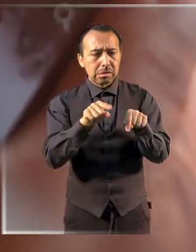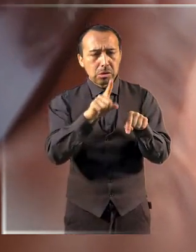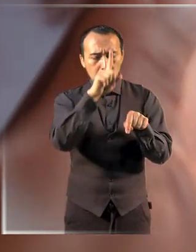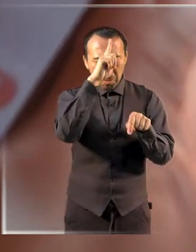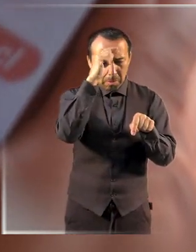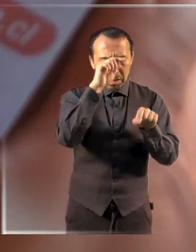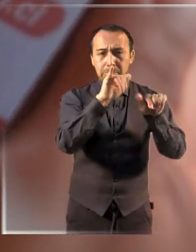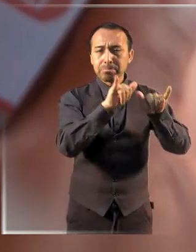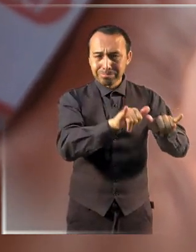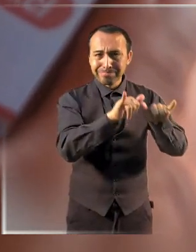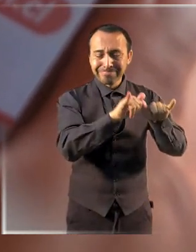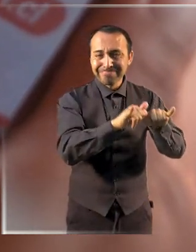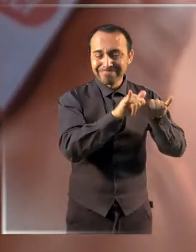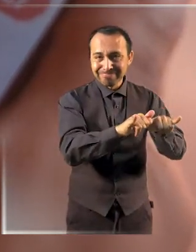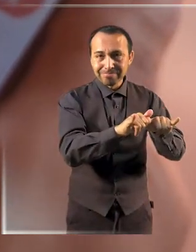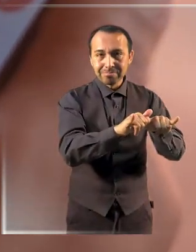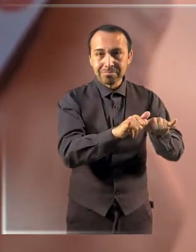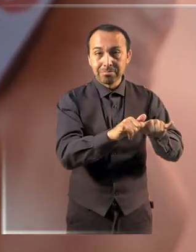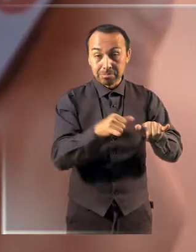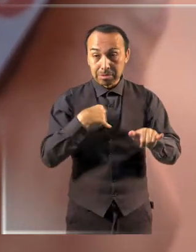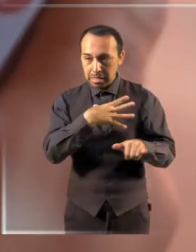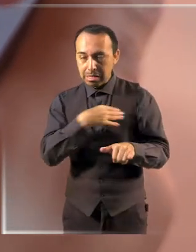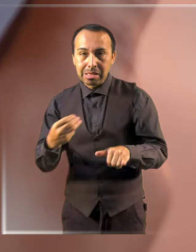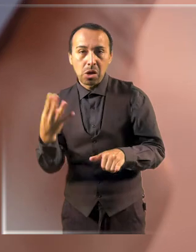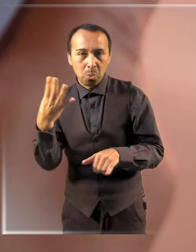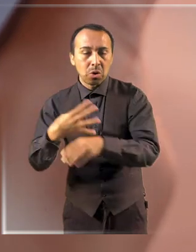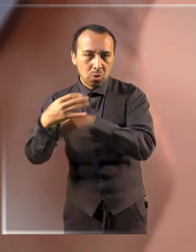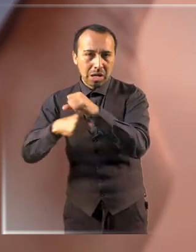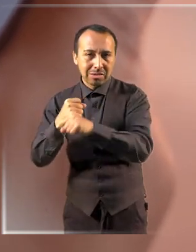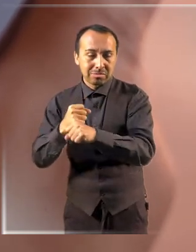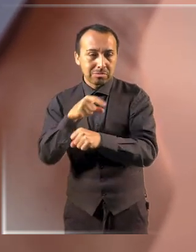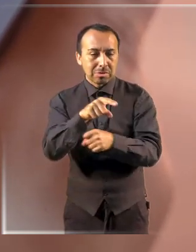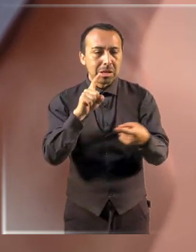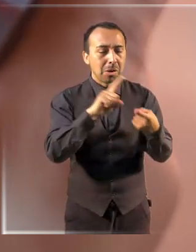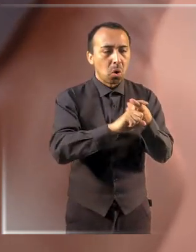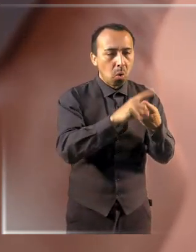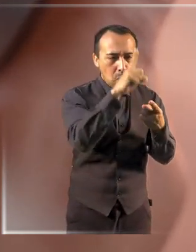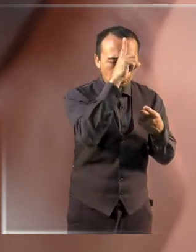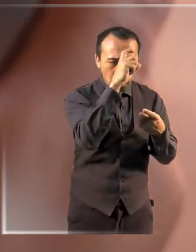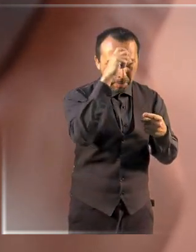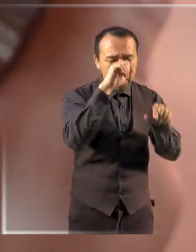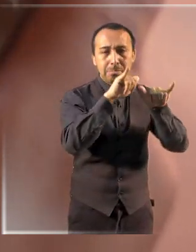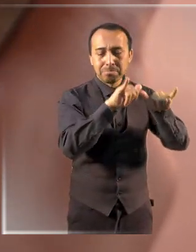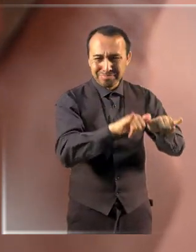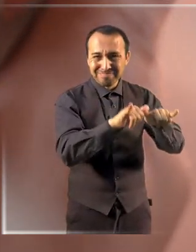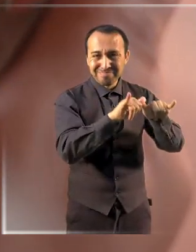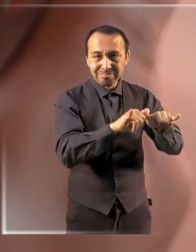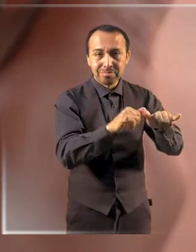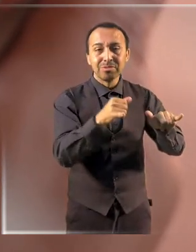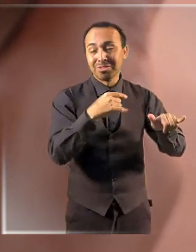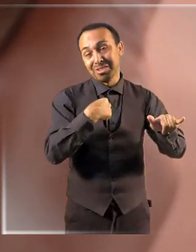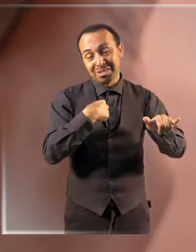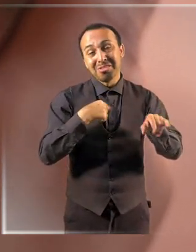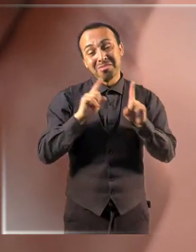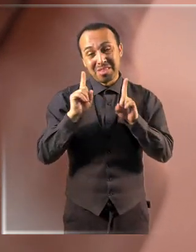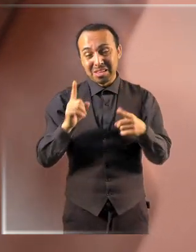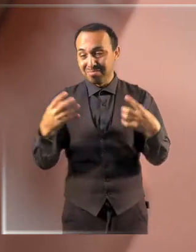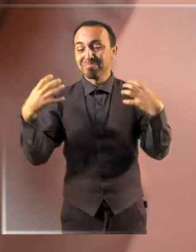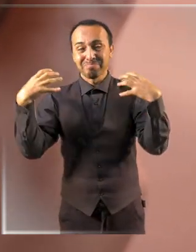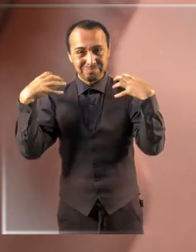El Emanuel tenía casi 4 años. Estuvo mi señora en el hospital. Y entonces yo asumí el